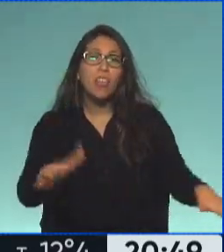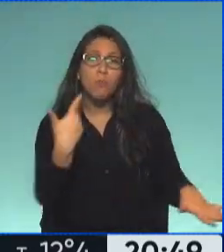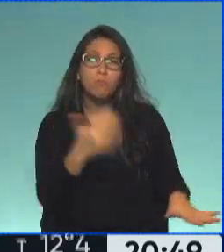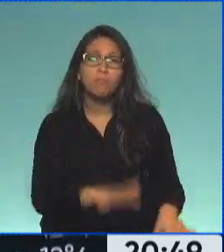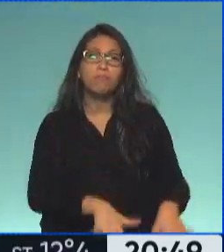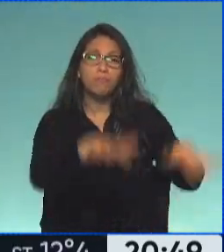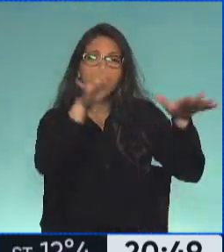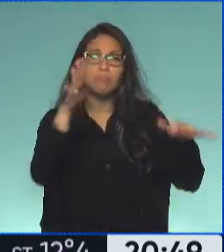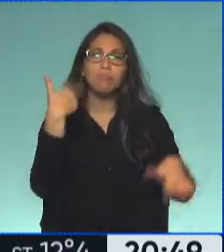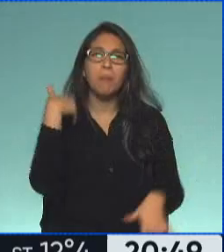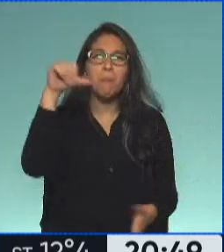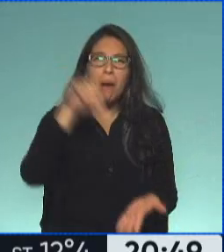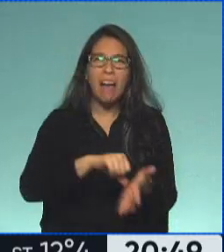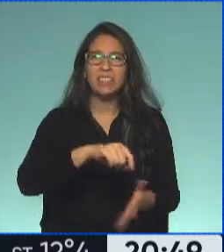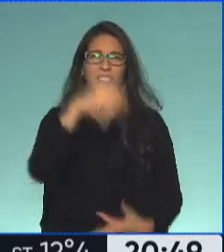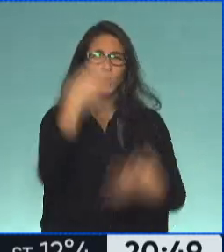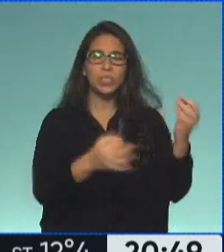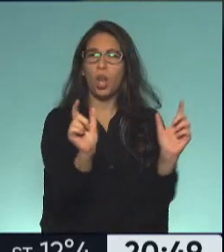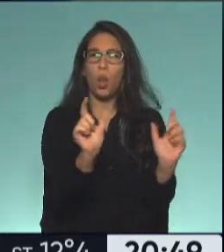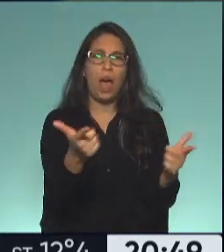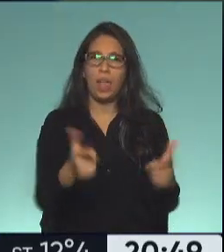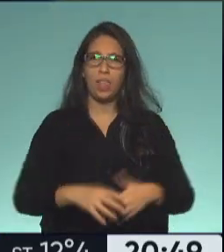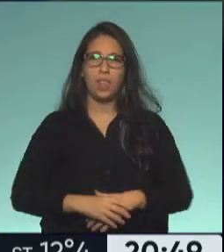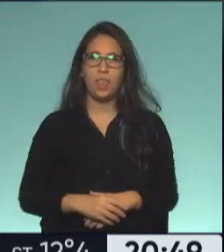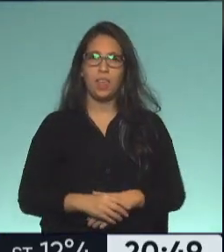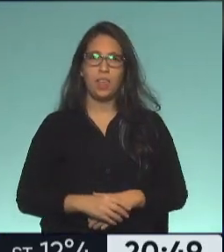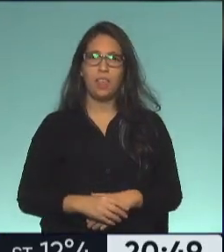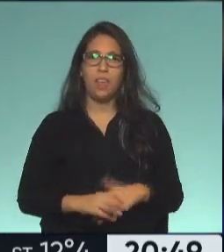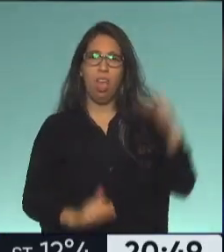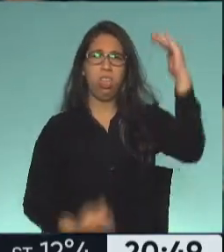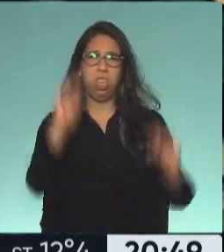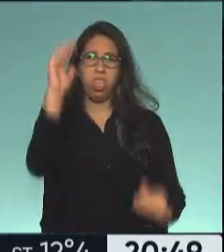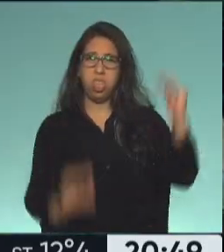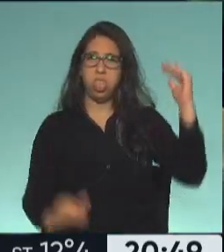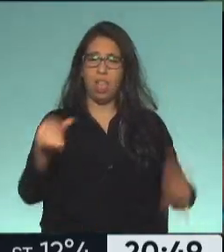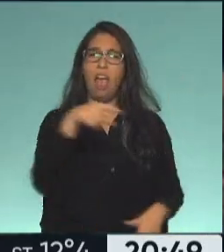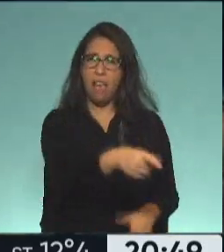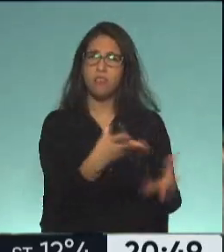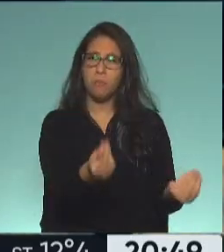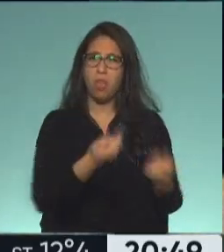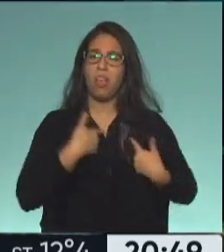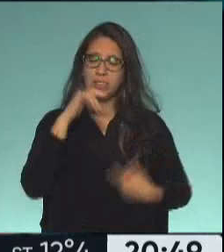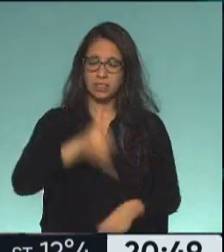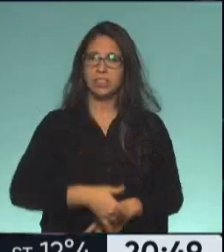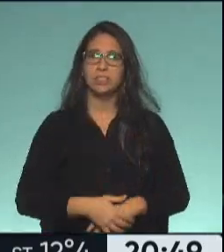en un país tan injusto, tan inequitativo. A eso sí le tengo miedo.